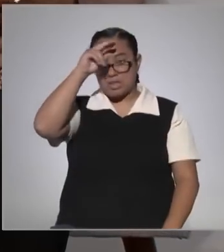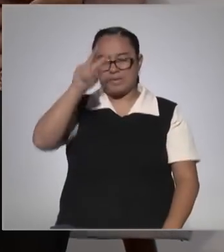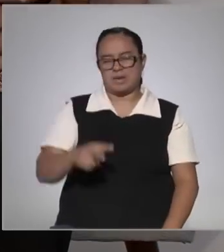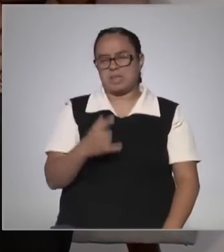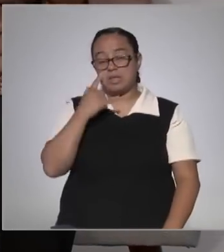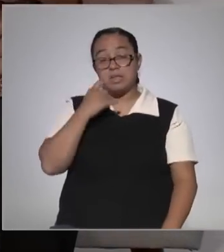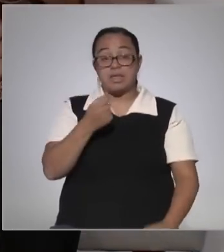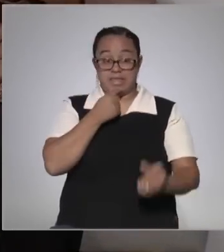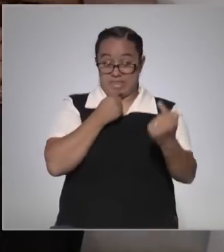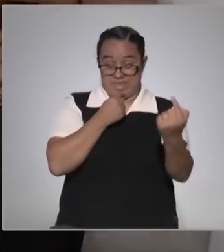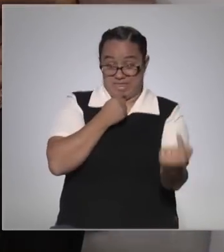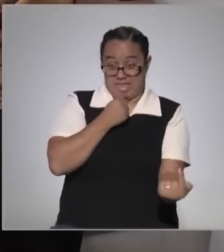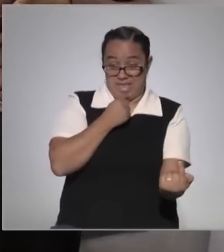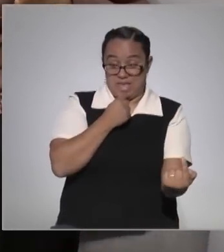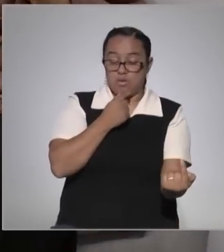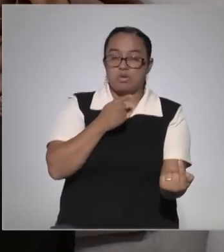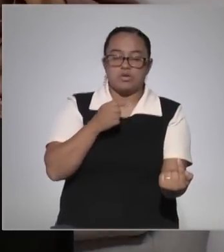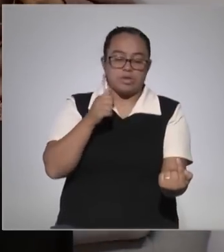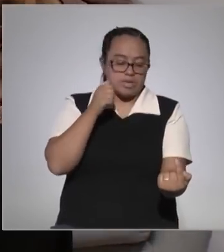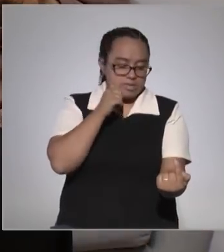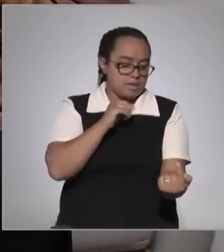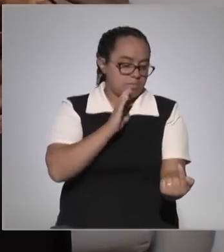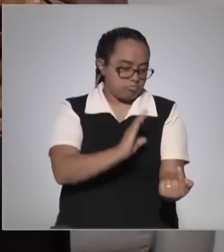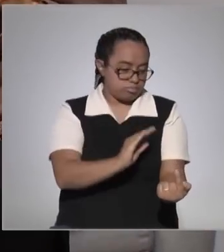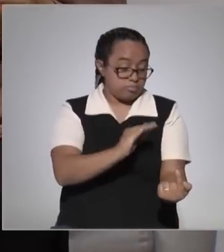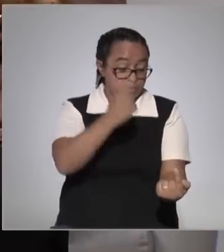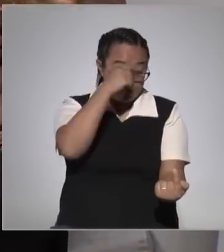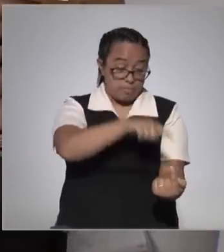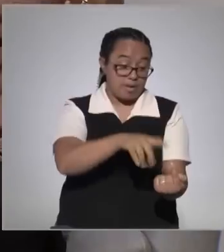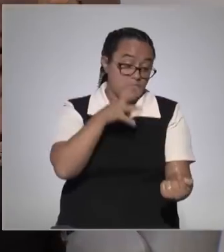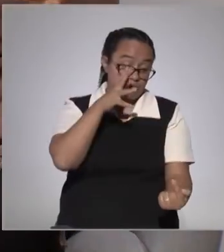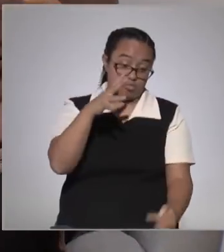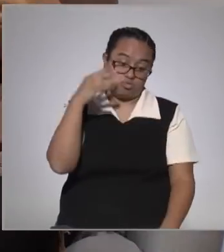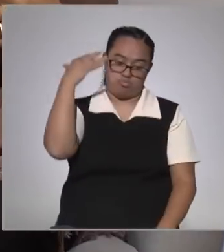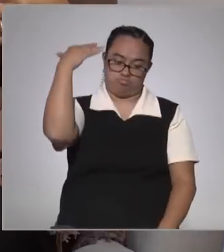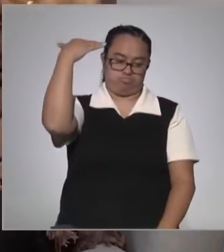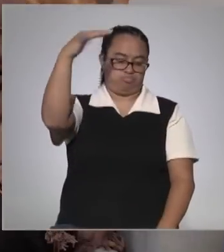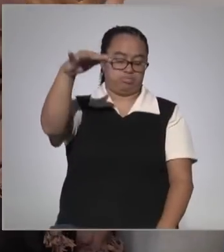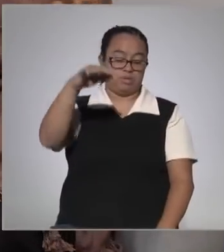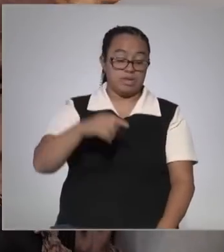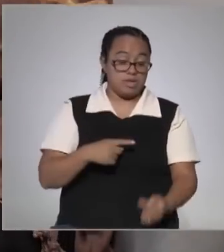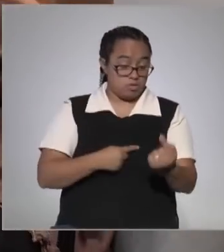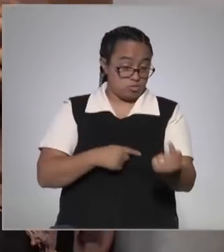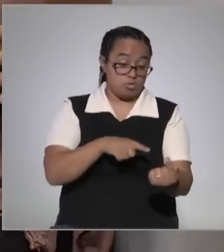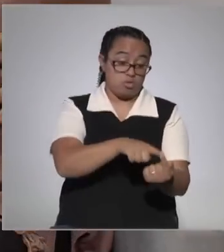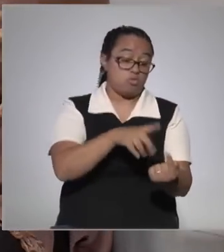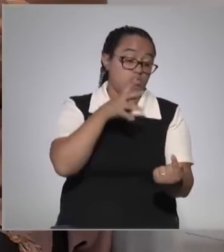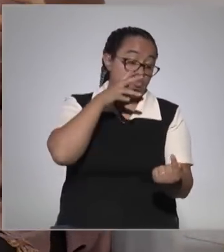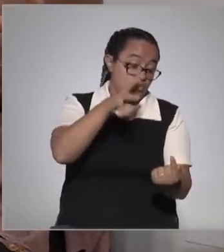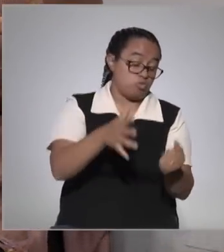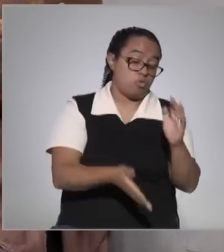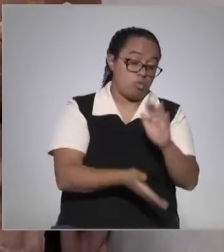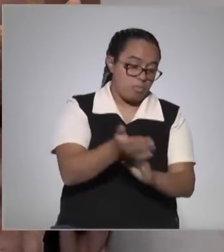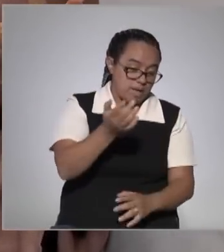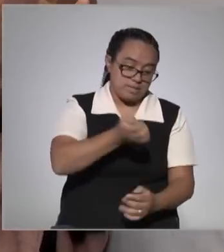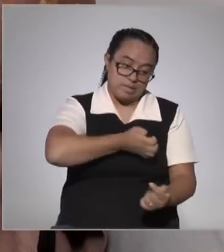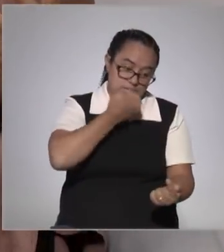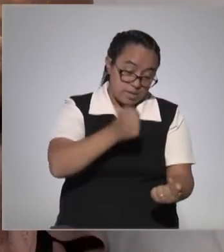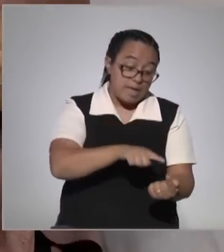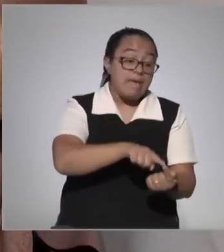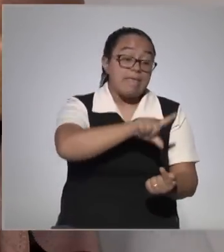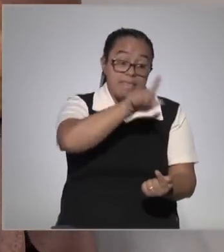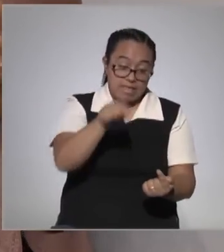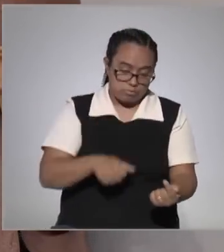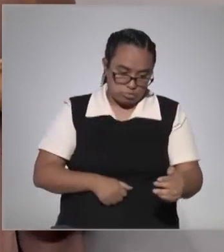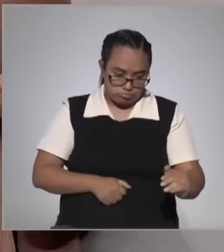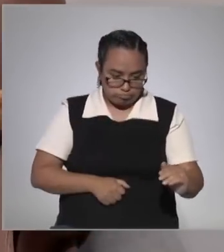niños nos preparan para la adultez, ¿no? Y desde chiquito te dicen, y vas a ir a la escuela y después vas